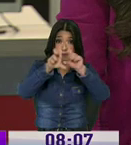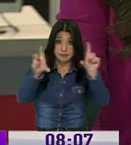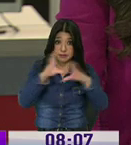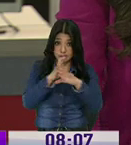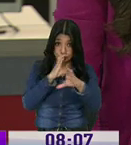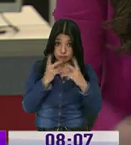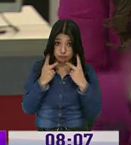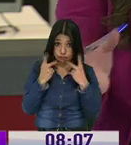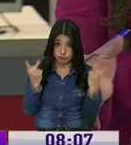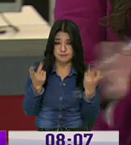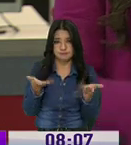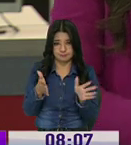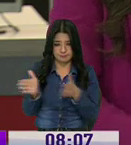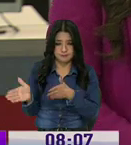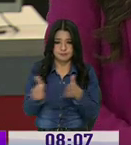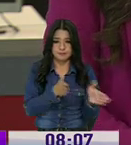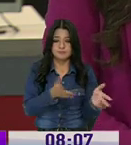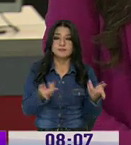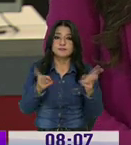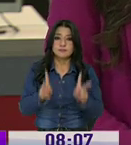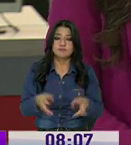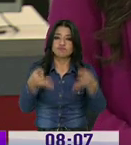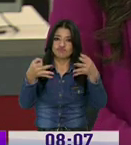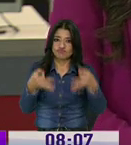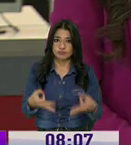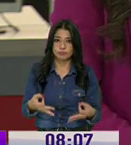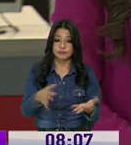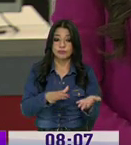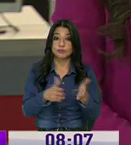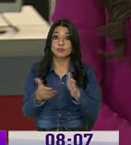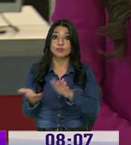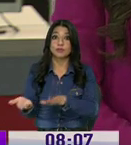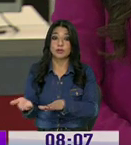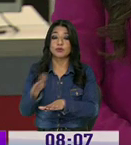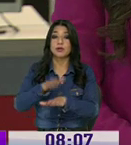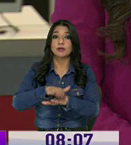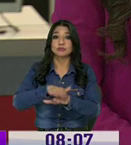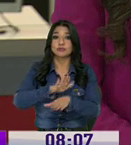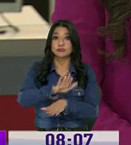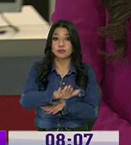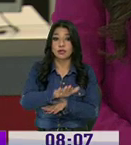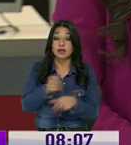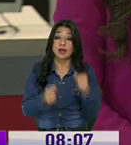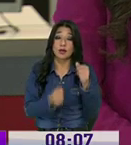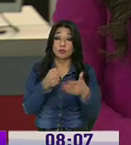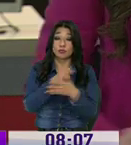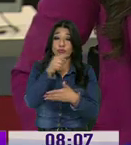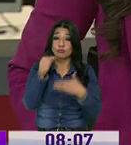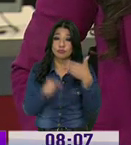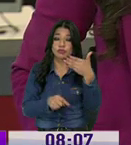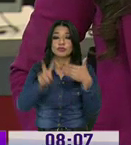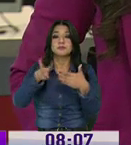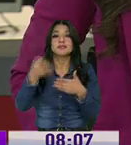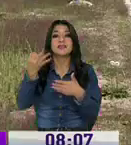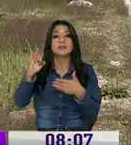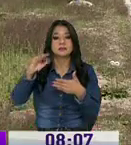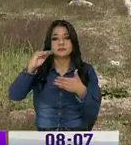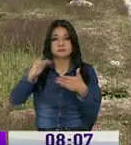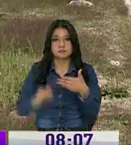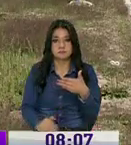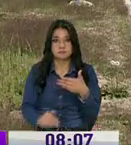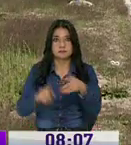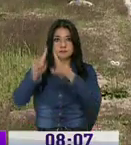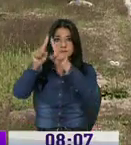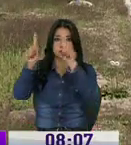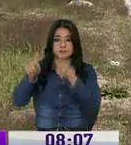servicio público. Además, afirman que el número de víctimas mortales disminuyó en el 2019. Que los